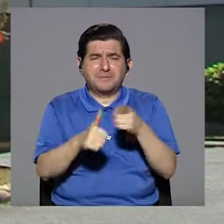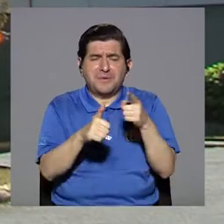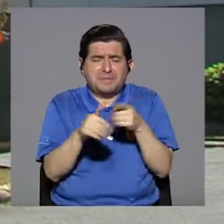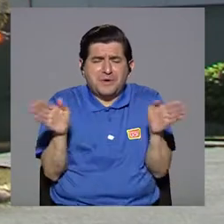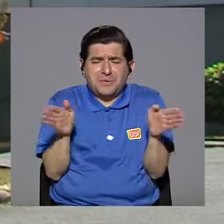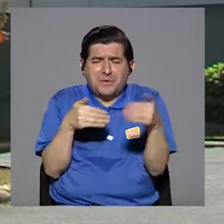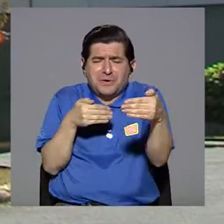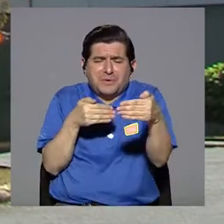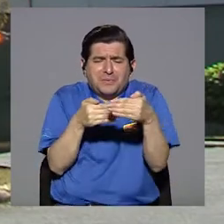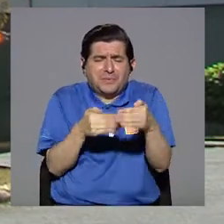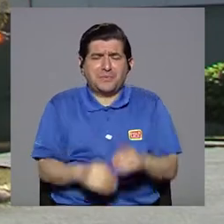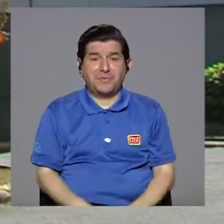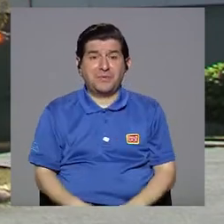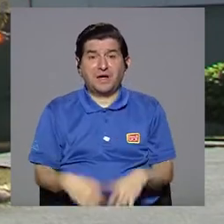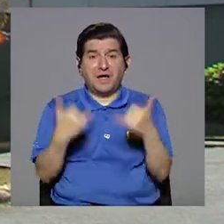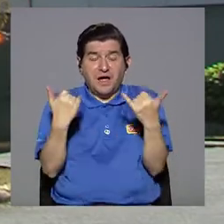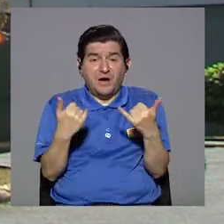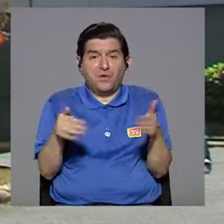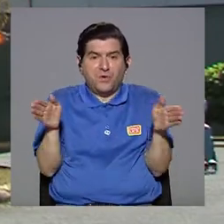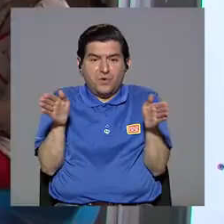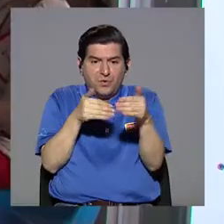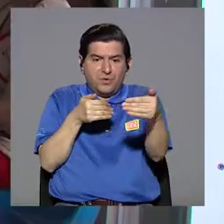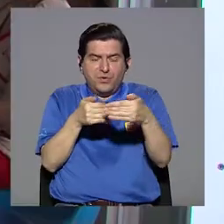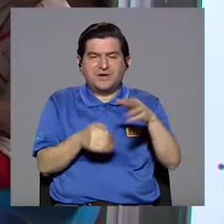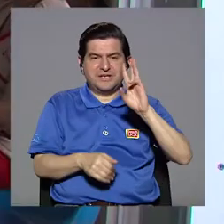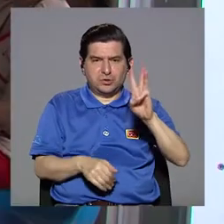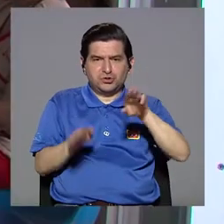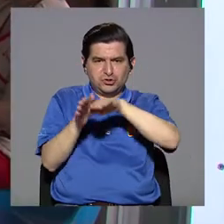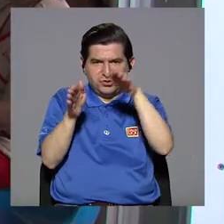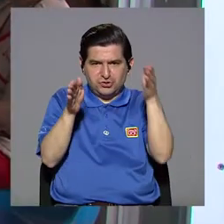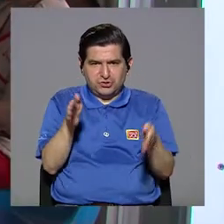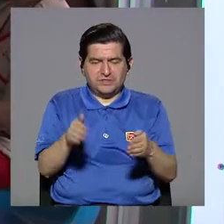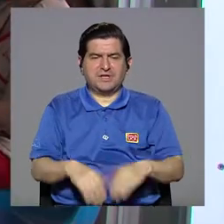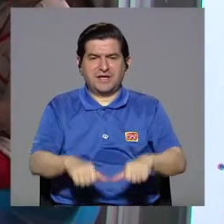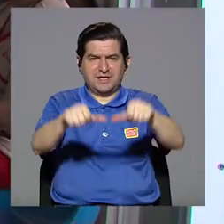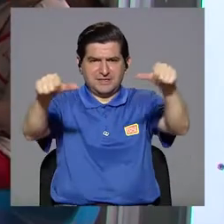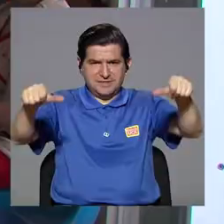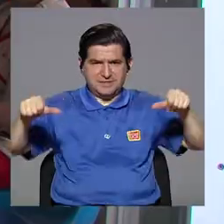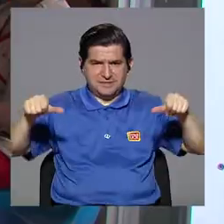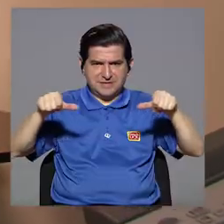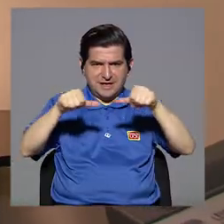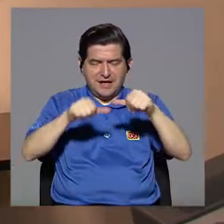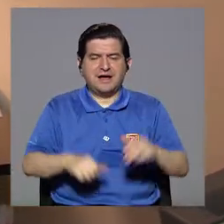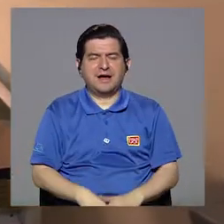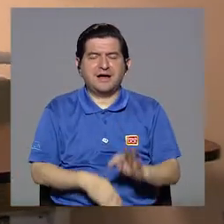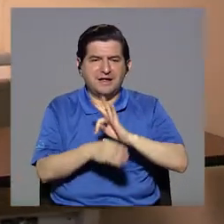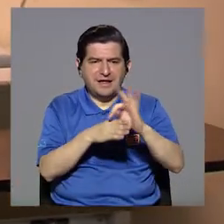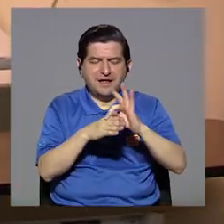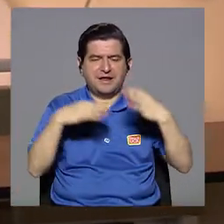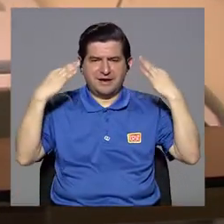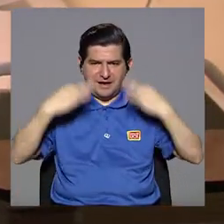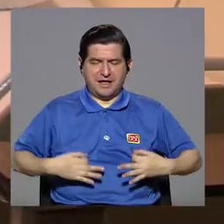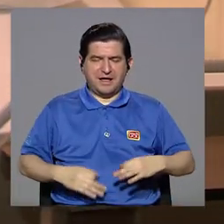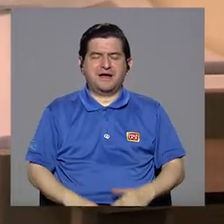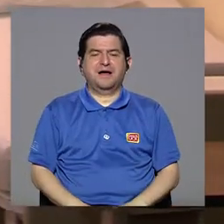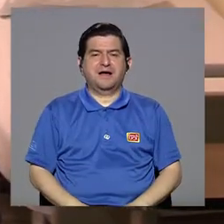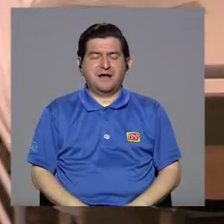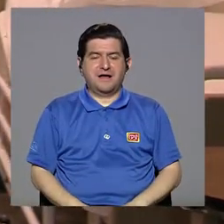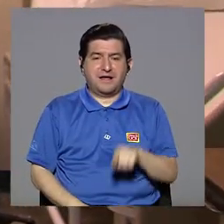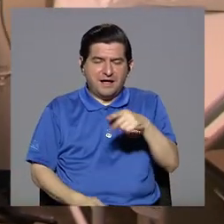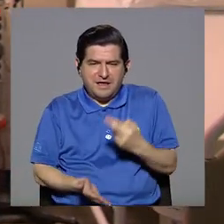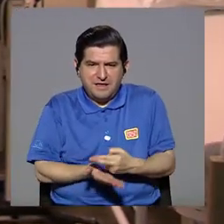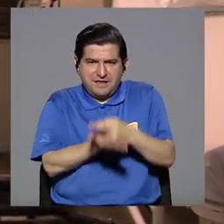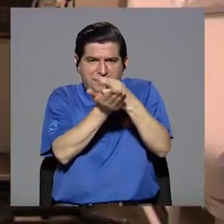muy pequeñitos que prácticamente hemos quedado pequeños con seis cabezas un área de parte de terapia física y rehabilitación